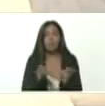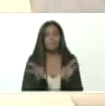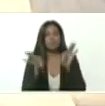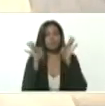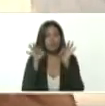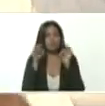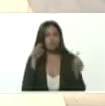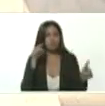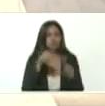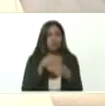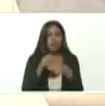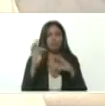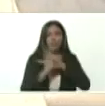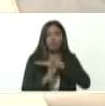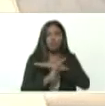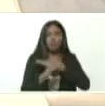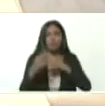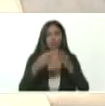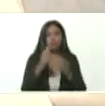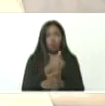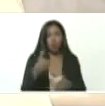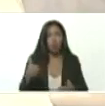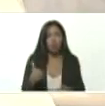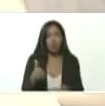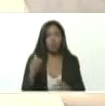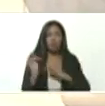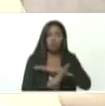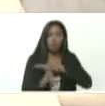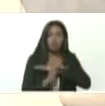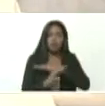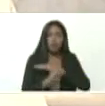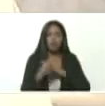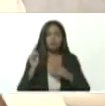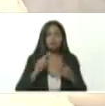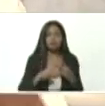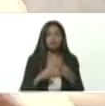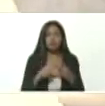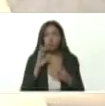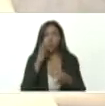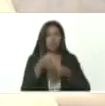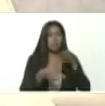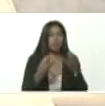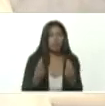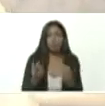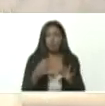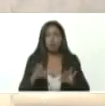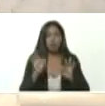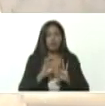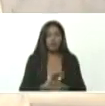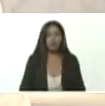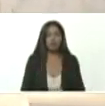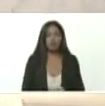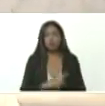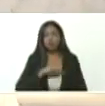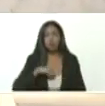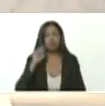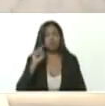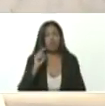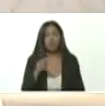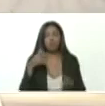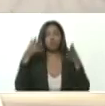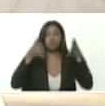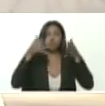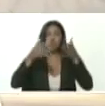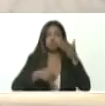especializado de frontera para todos los maestros de frontera, presidente, y no hay que explicar mucho por qué. Necesitamos que en la formación